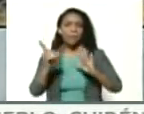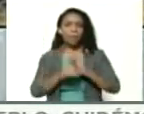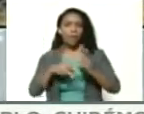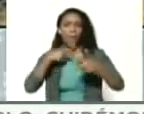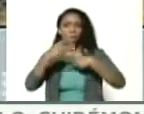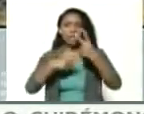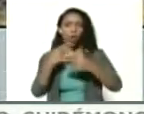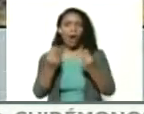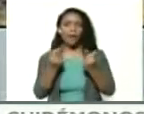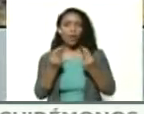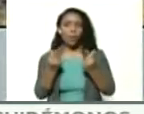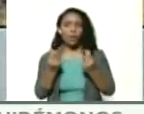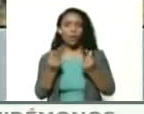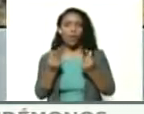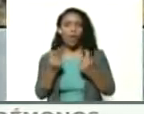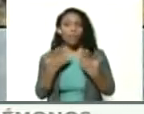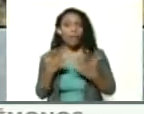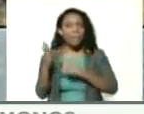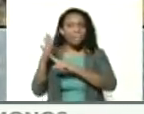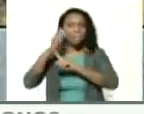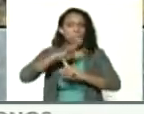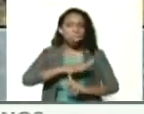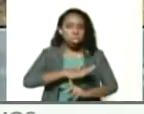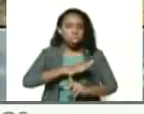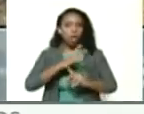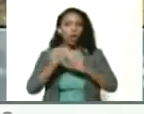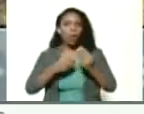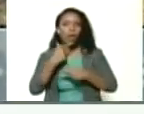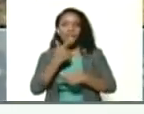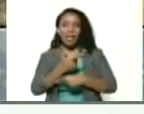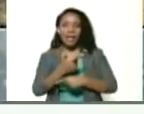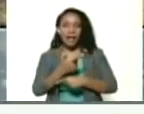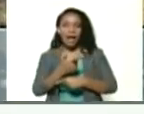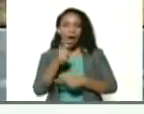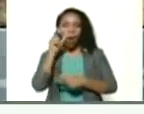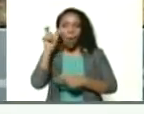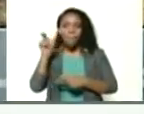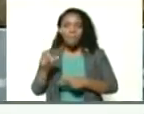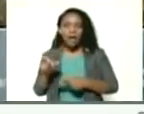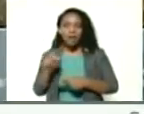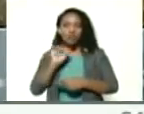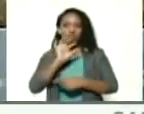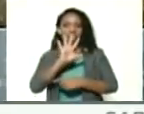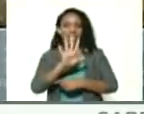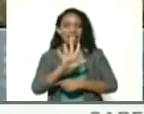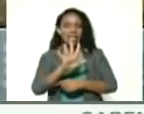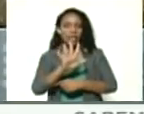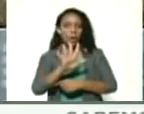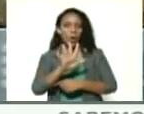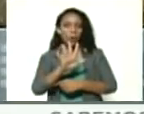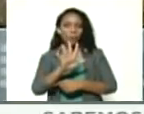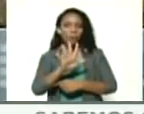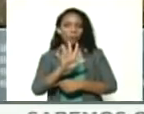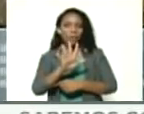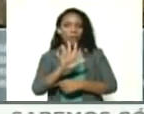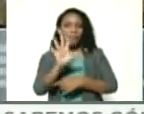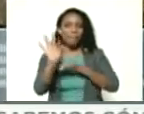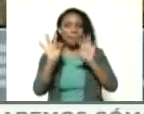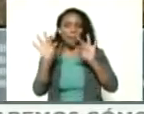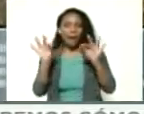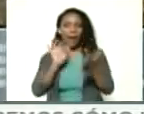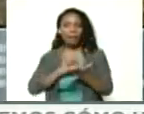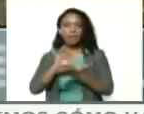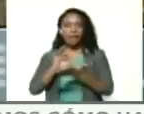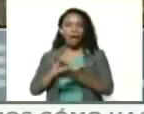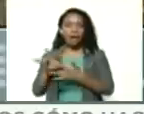político, económico, de presión indirecta, como lo dijera Buffré en sus 5 escogencias estratégicas,